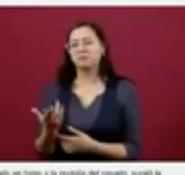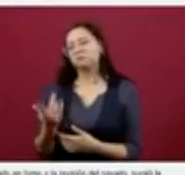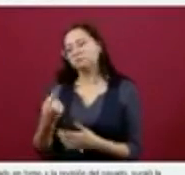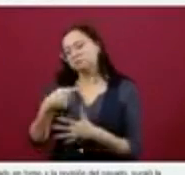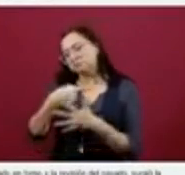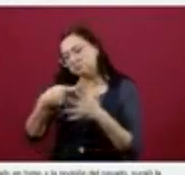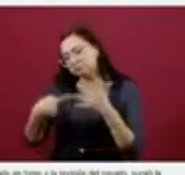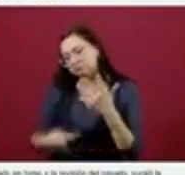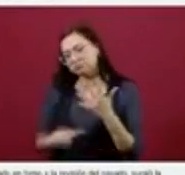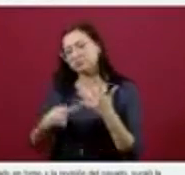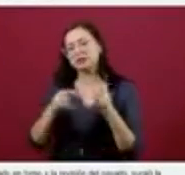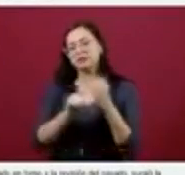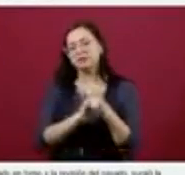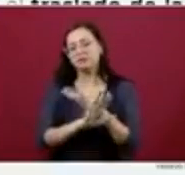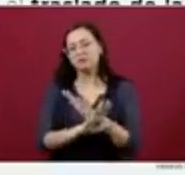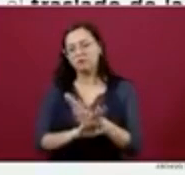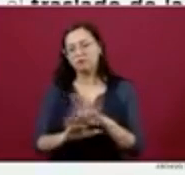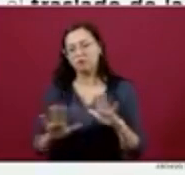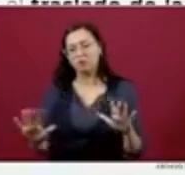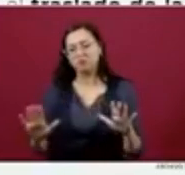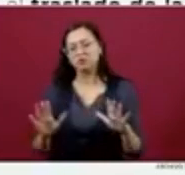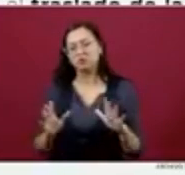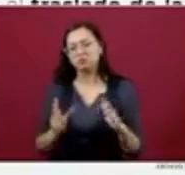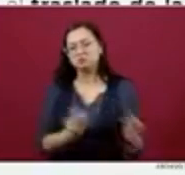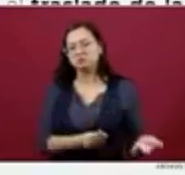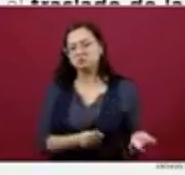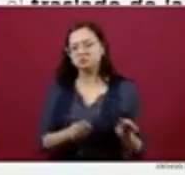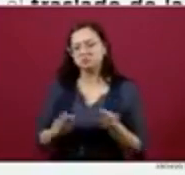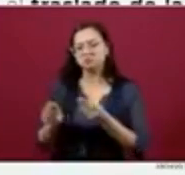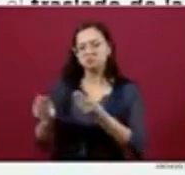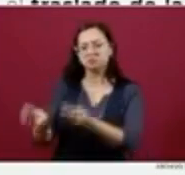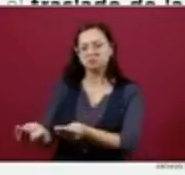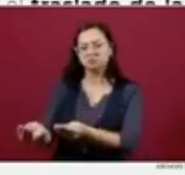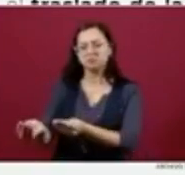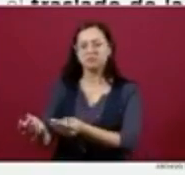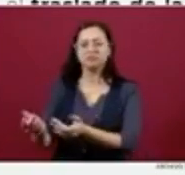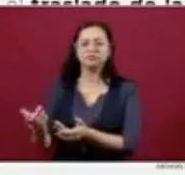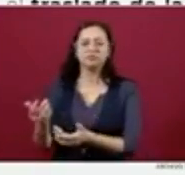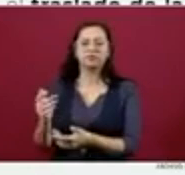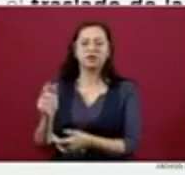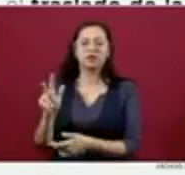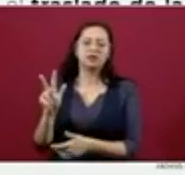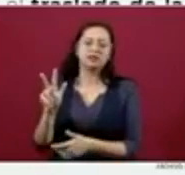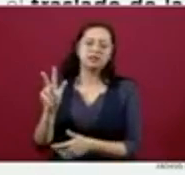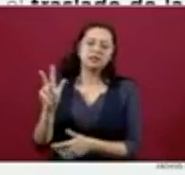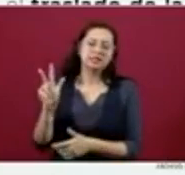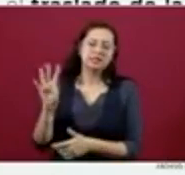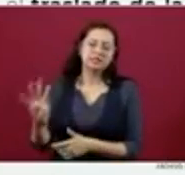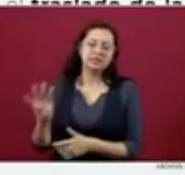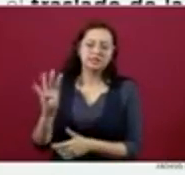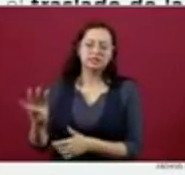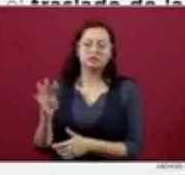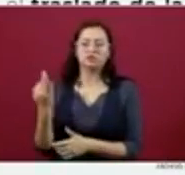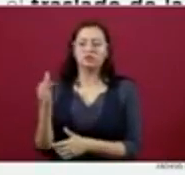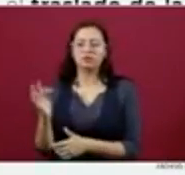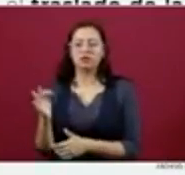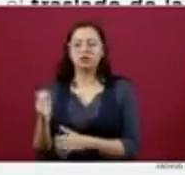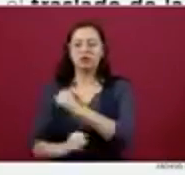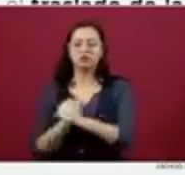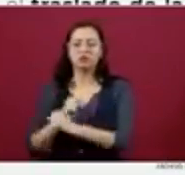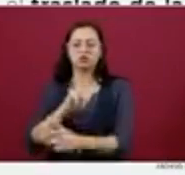serie de información. Podemos pasar a la siguiente. El 19 de febrero de 2002,